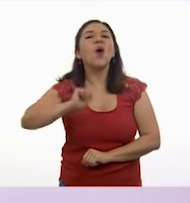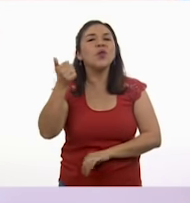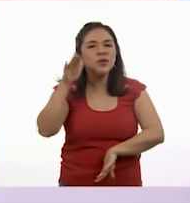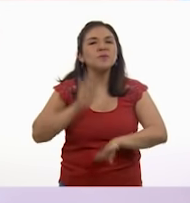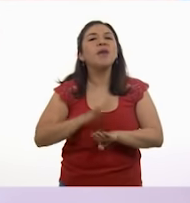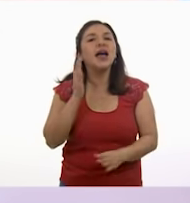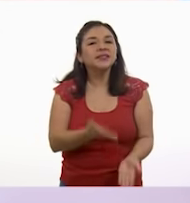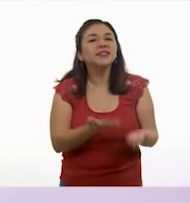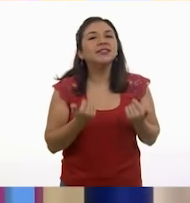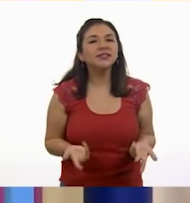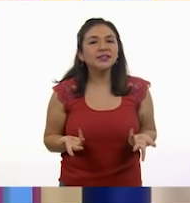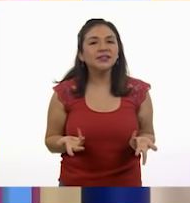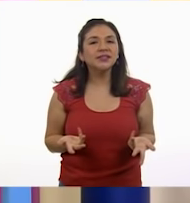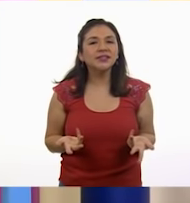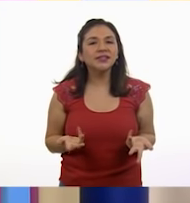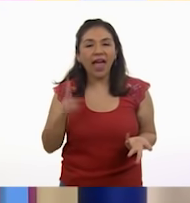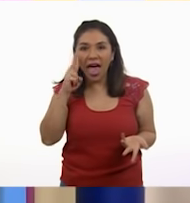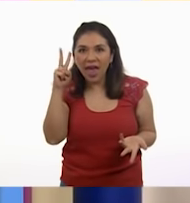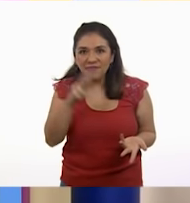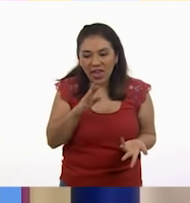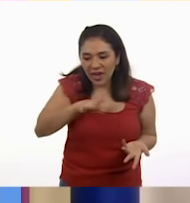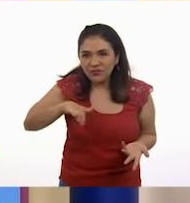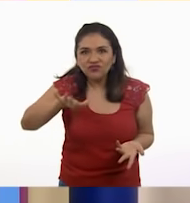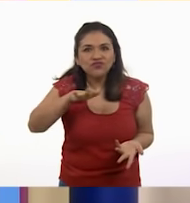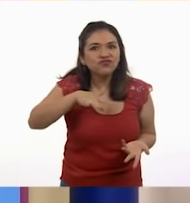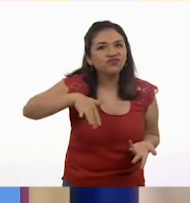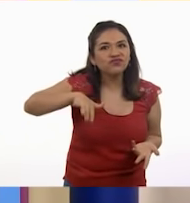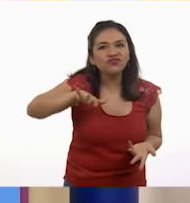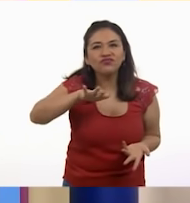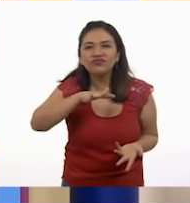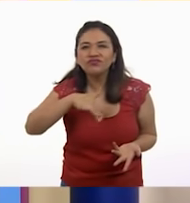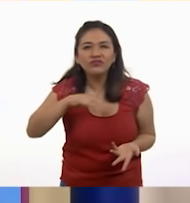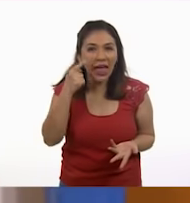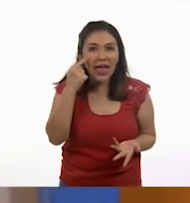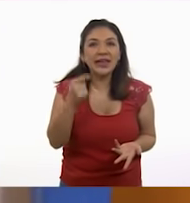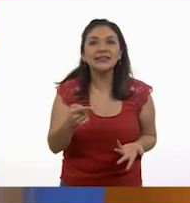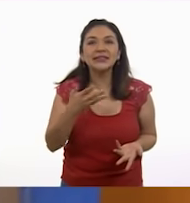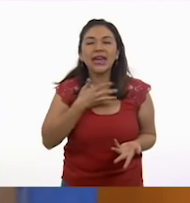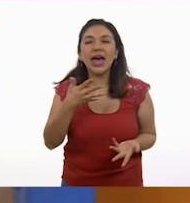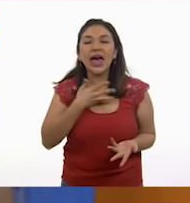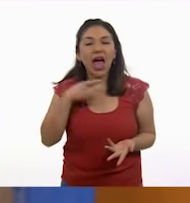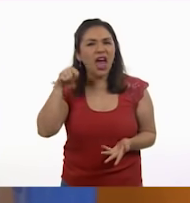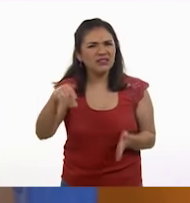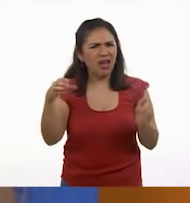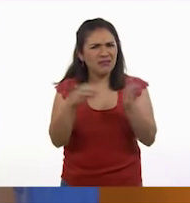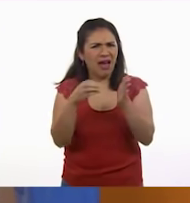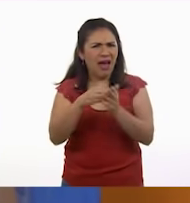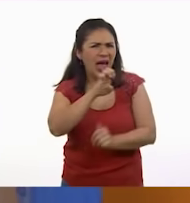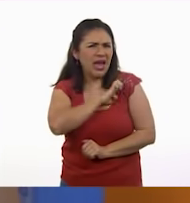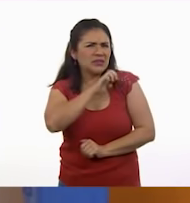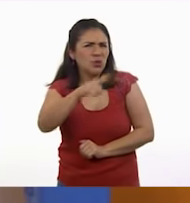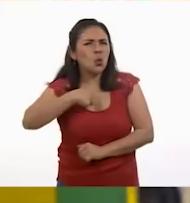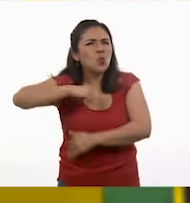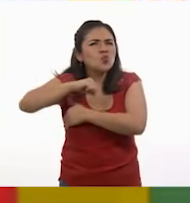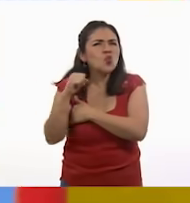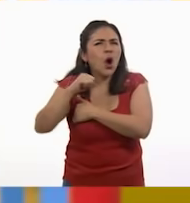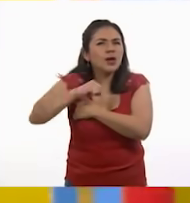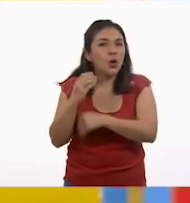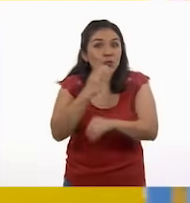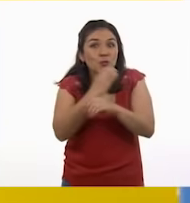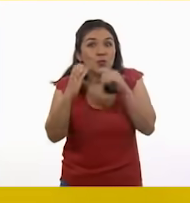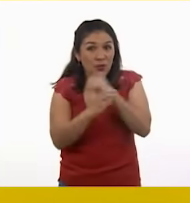brisa déjame ver en la caja del arte busca tu buscan es una caja especial donde guardamos cosas